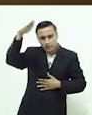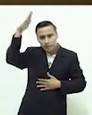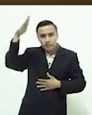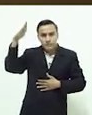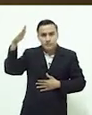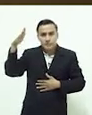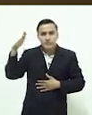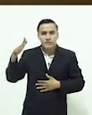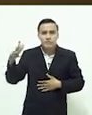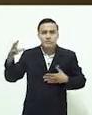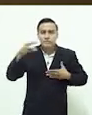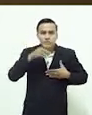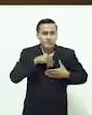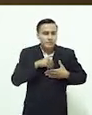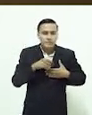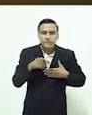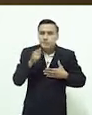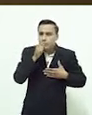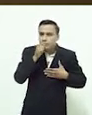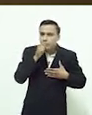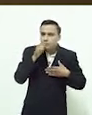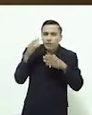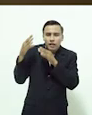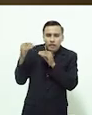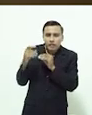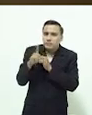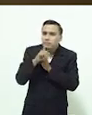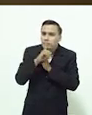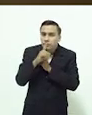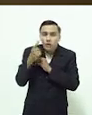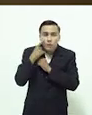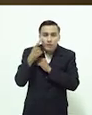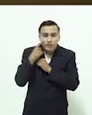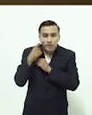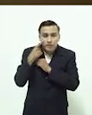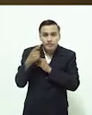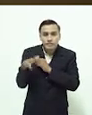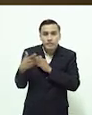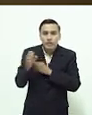mucha espiritualidad, mucha intimidad con Dios, mucho